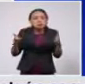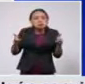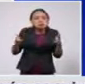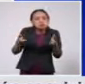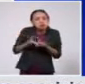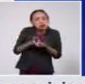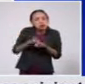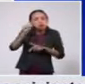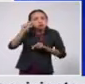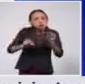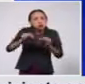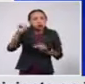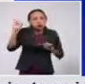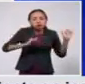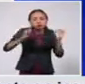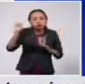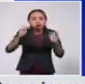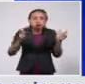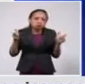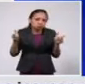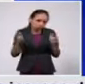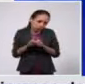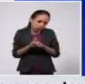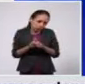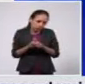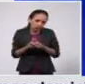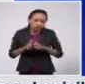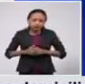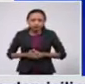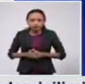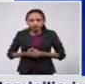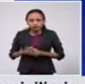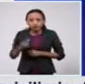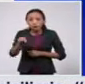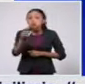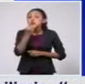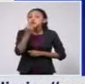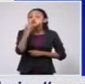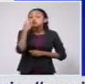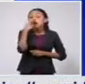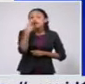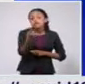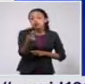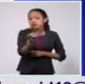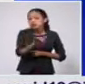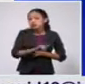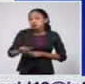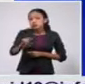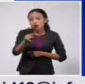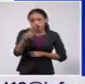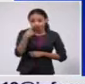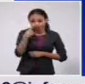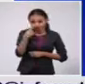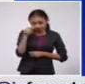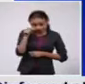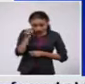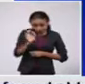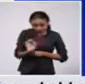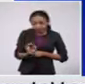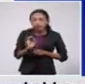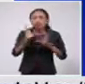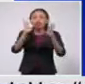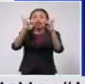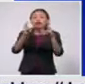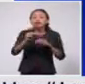de casos importados. Y como se puede ver también en el gráfico, la cifra de